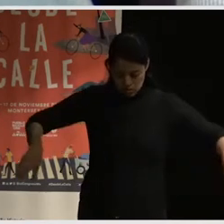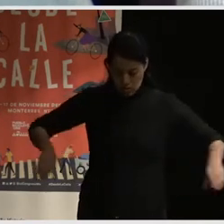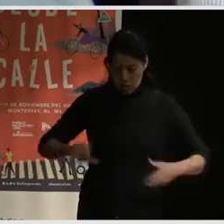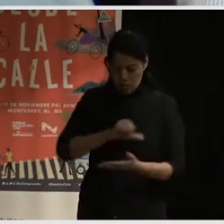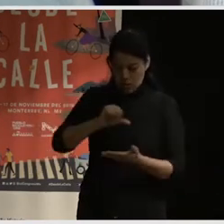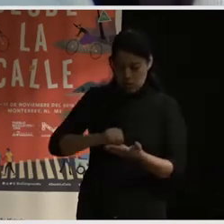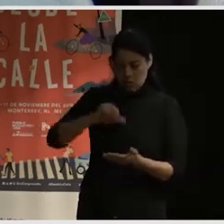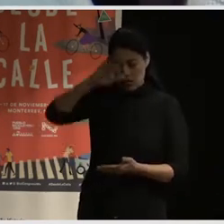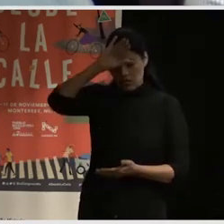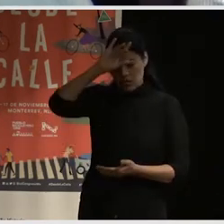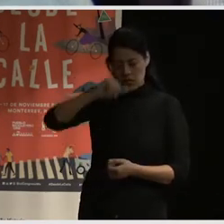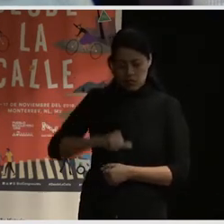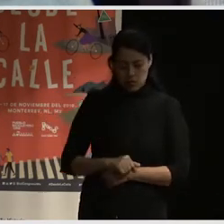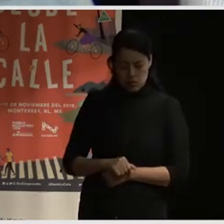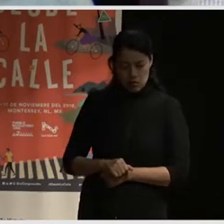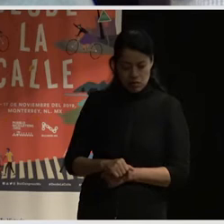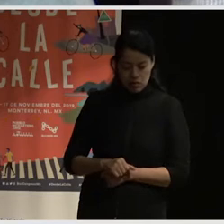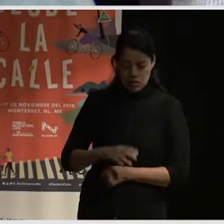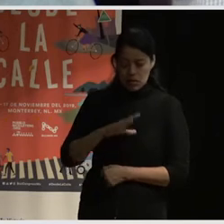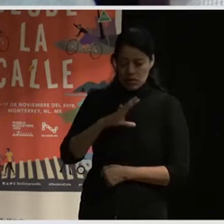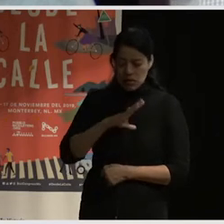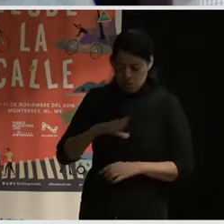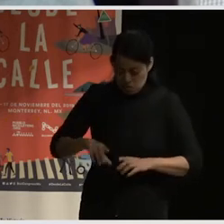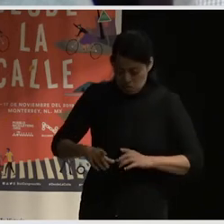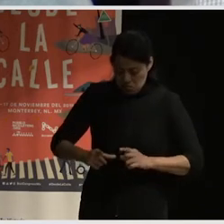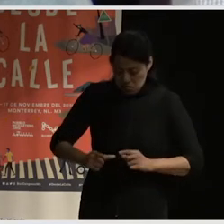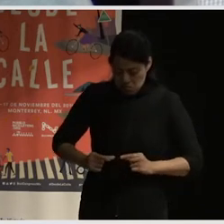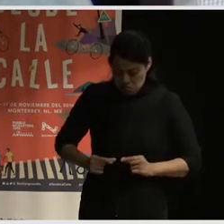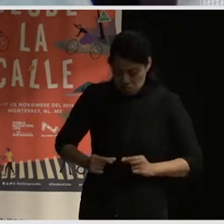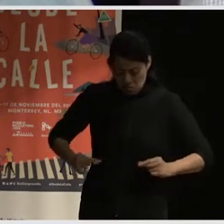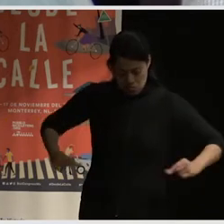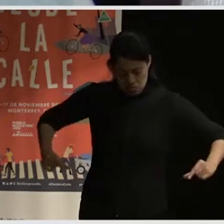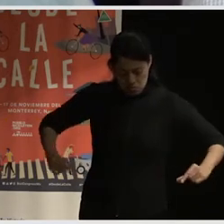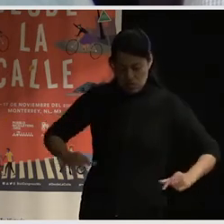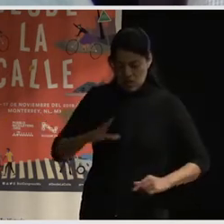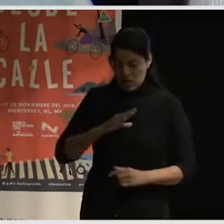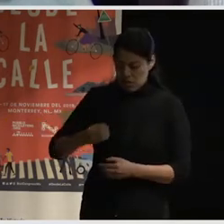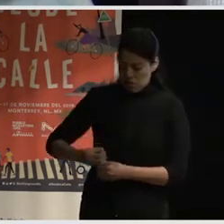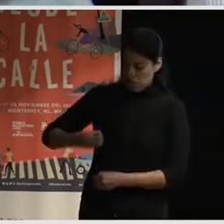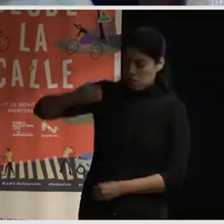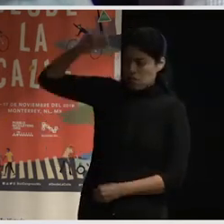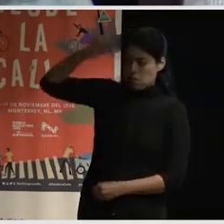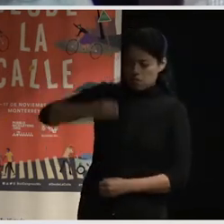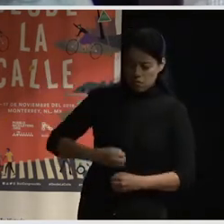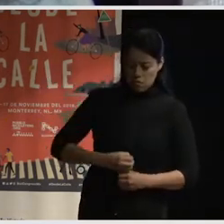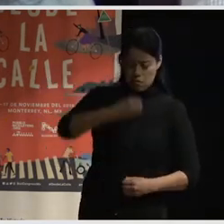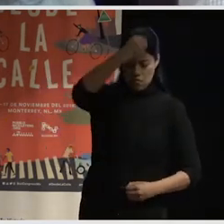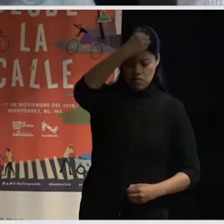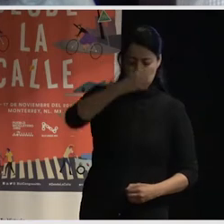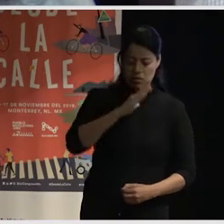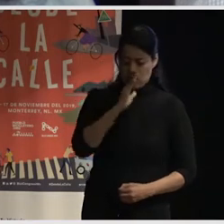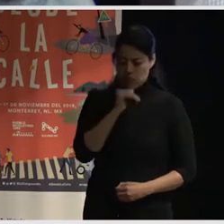monterrey y también ahí están extremadamente reducidas e invadidas por postes en fin cosas que